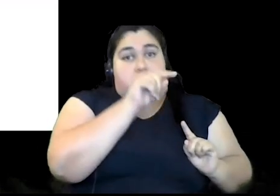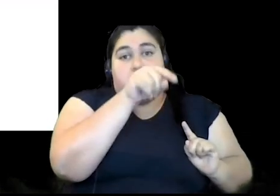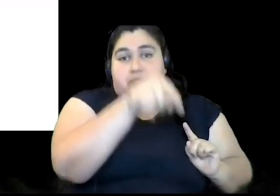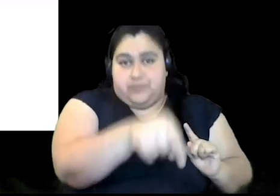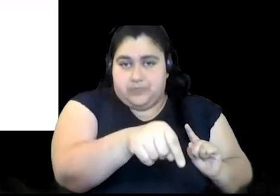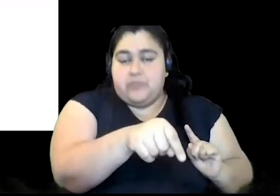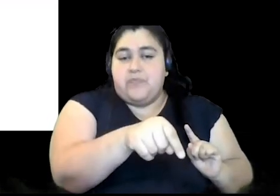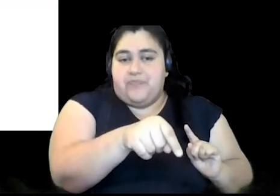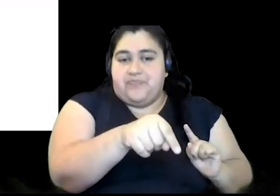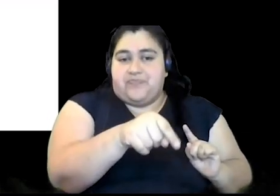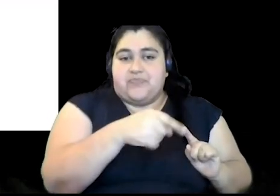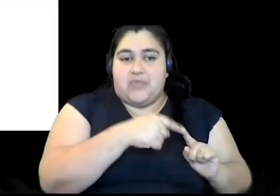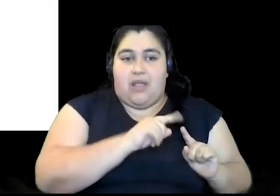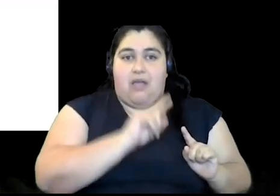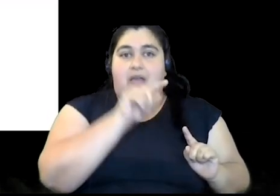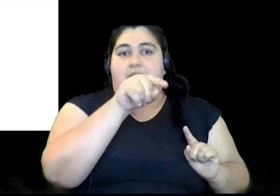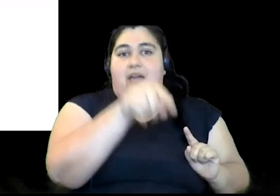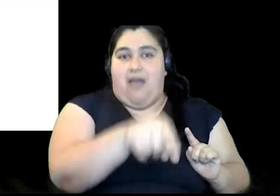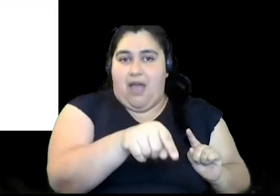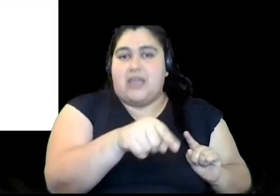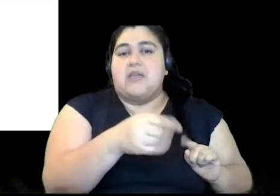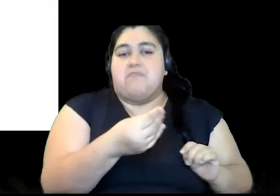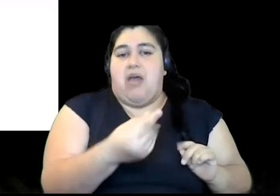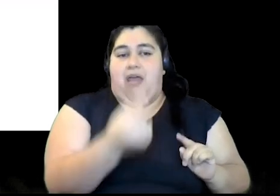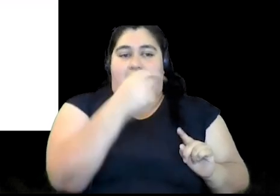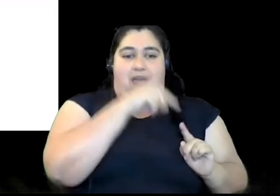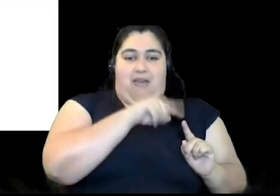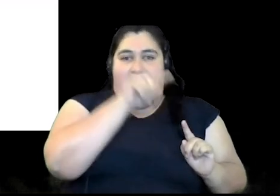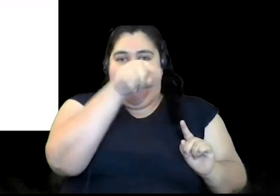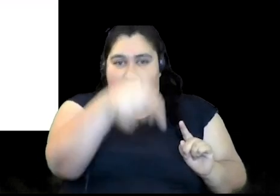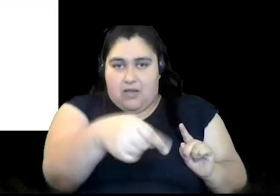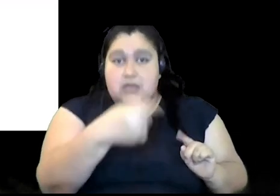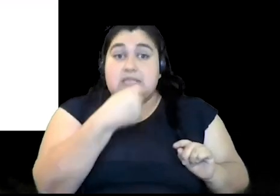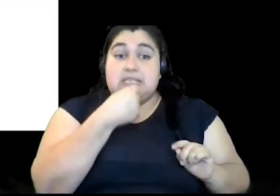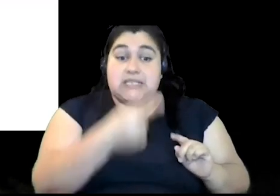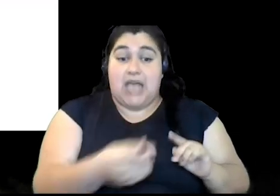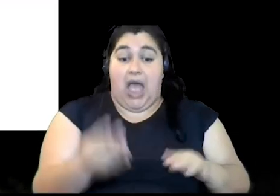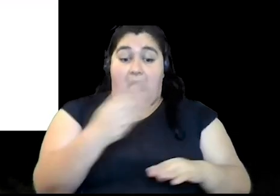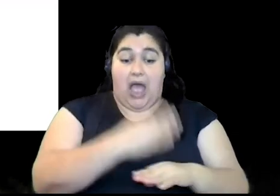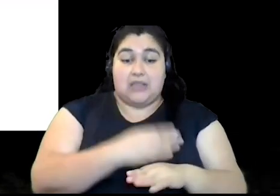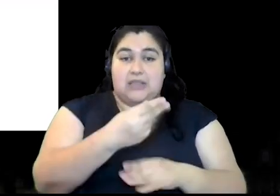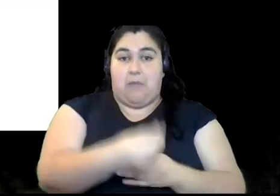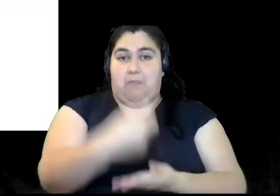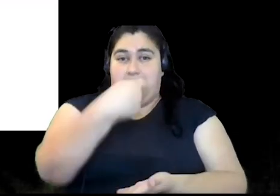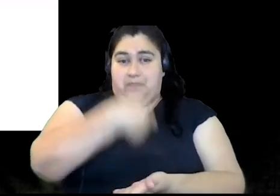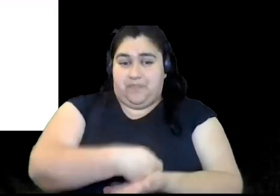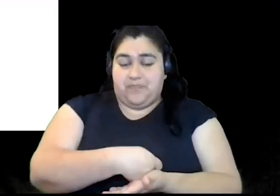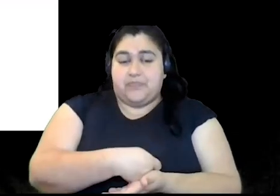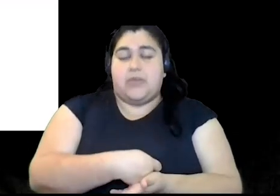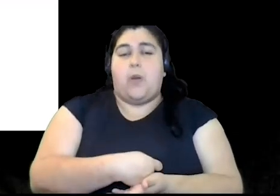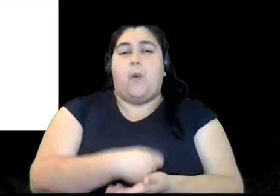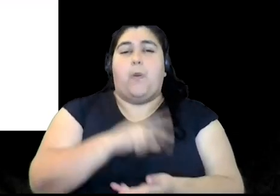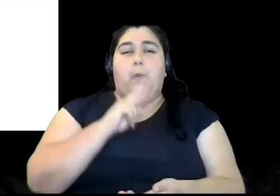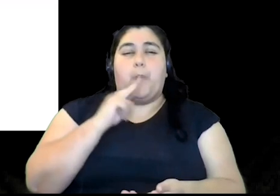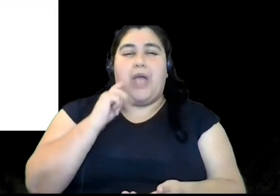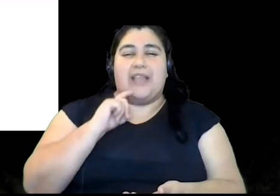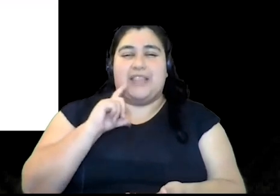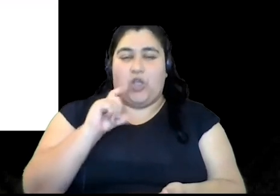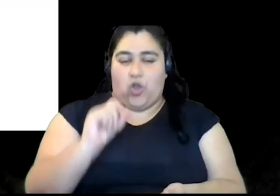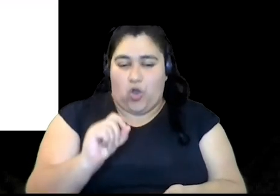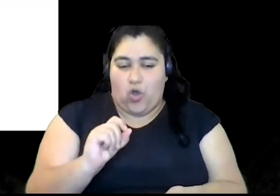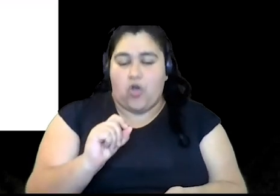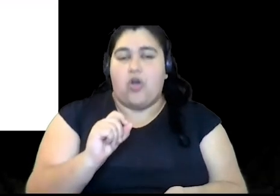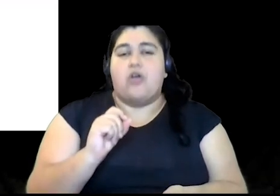donde tienen que pernoctar para poder trabajar. Ese adelanto de viáticos o el reintegro de gastos